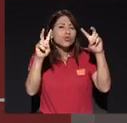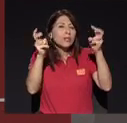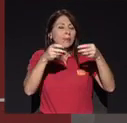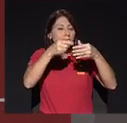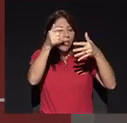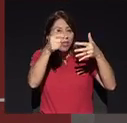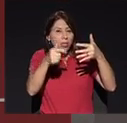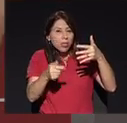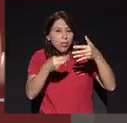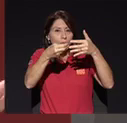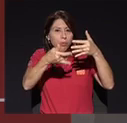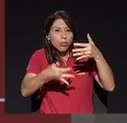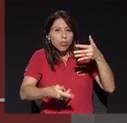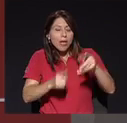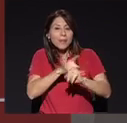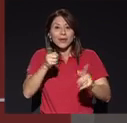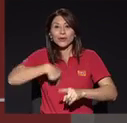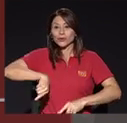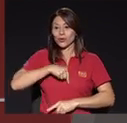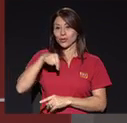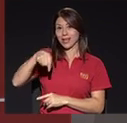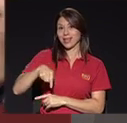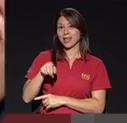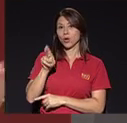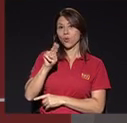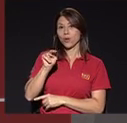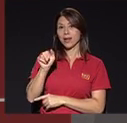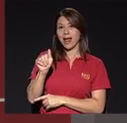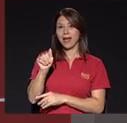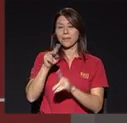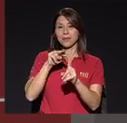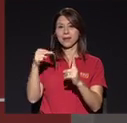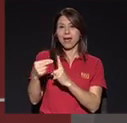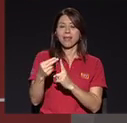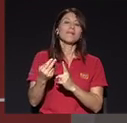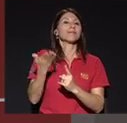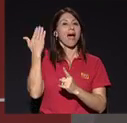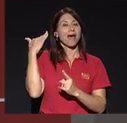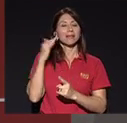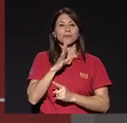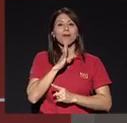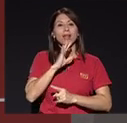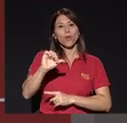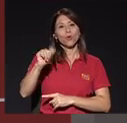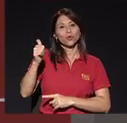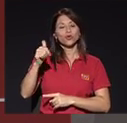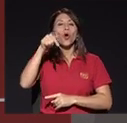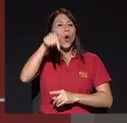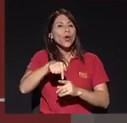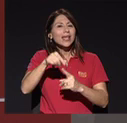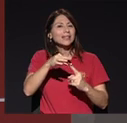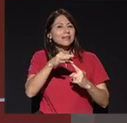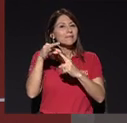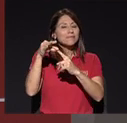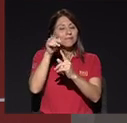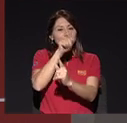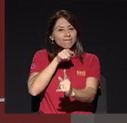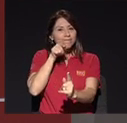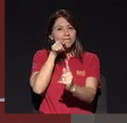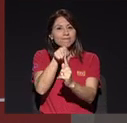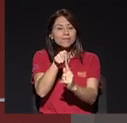pero nosotros aquí en Una Mirada hemos abordado algunos otros anteriormente. Hoy queremos hablar específicamente del tema de educación